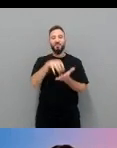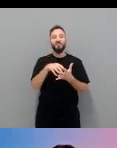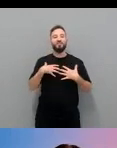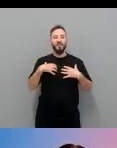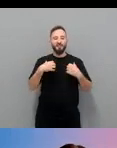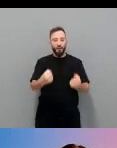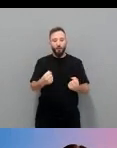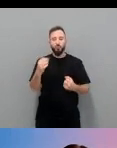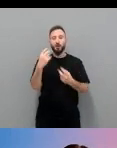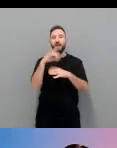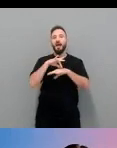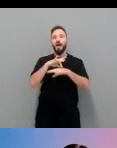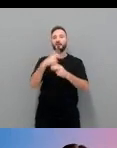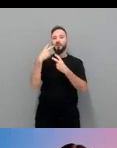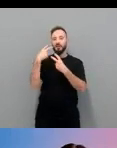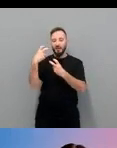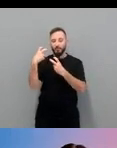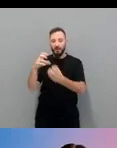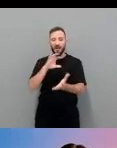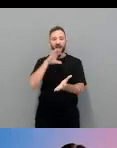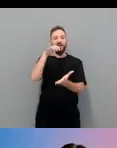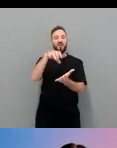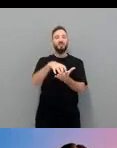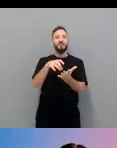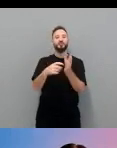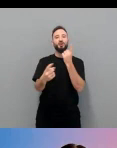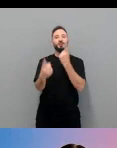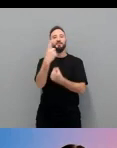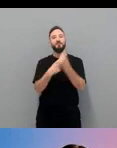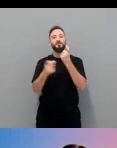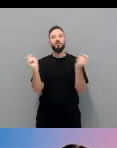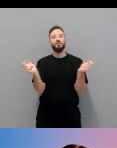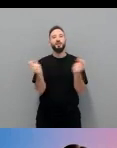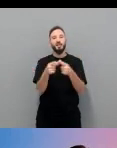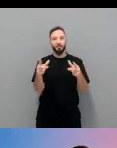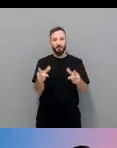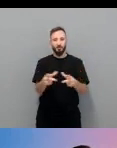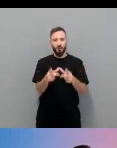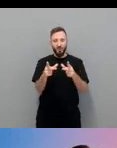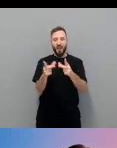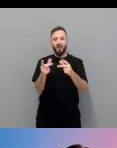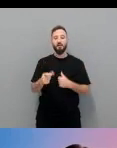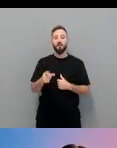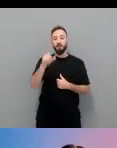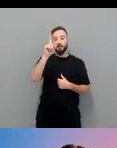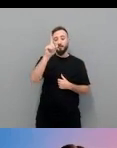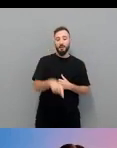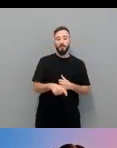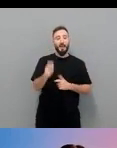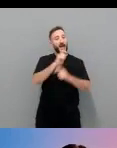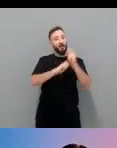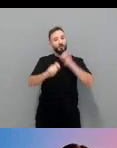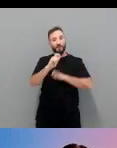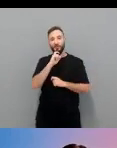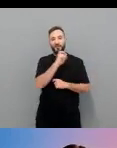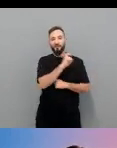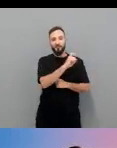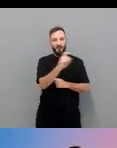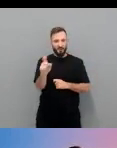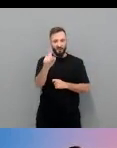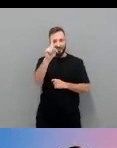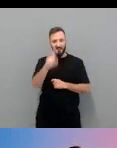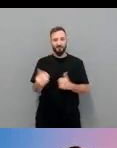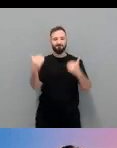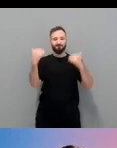agencia tributaria, centros de información de la seguridad social, y sobre todo, pues lo que hablábamos antes, ¿no?, asociaciones y